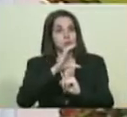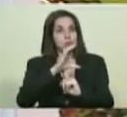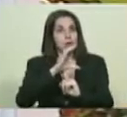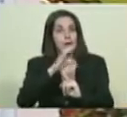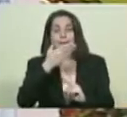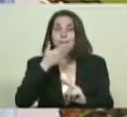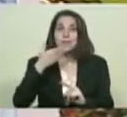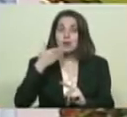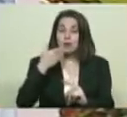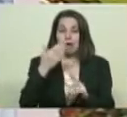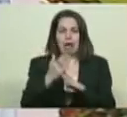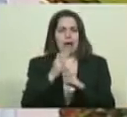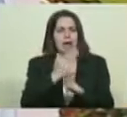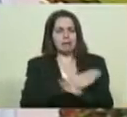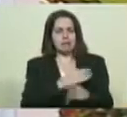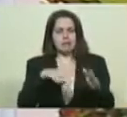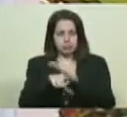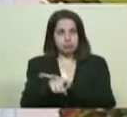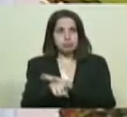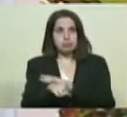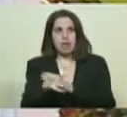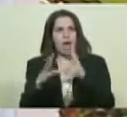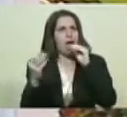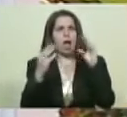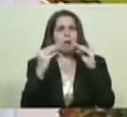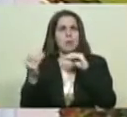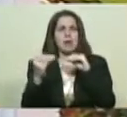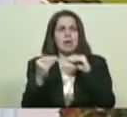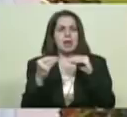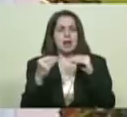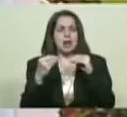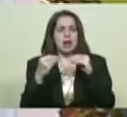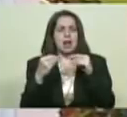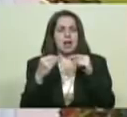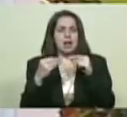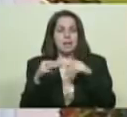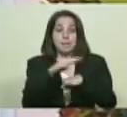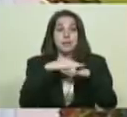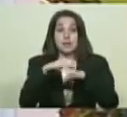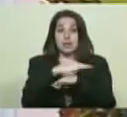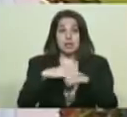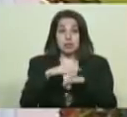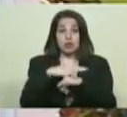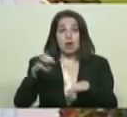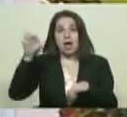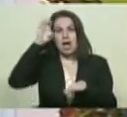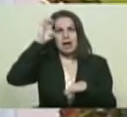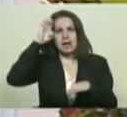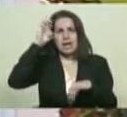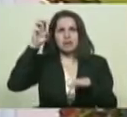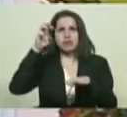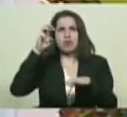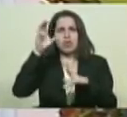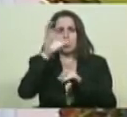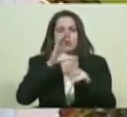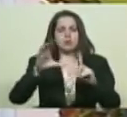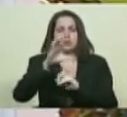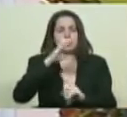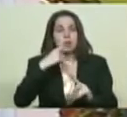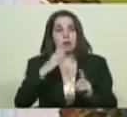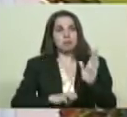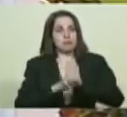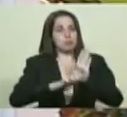Antes de entrar a este acto, hablé con el ministro Ernesto Villegas también. Dado los éxitos que han tenido